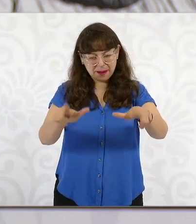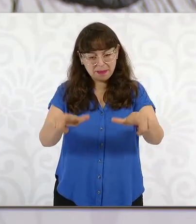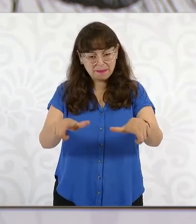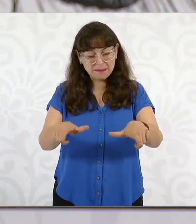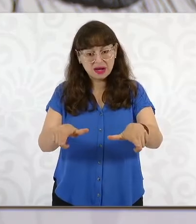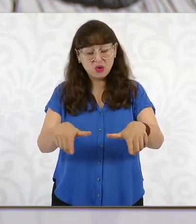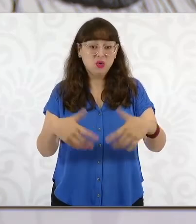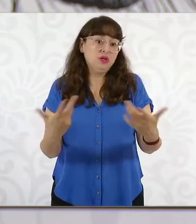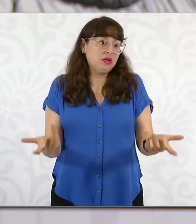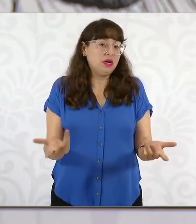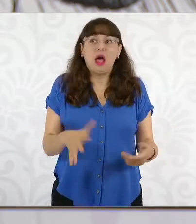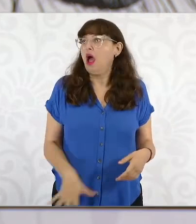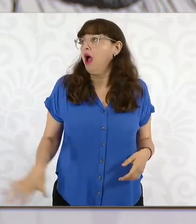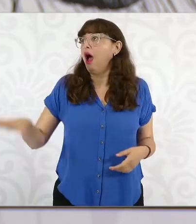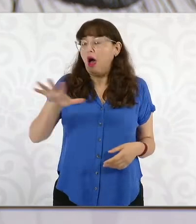y entonces ya parece verdad.